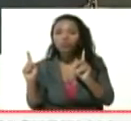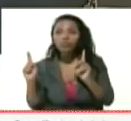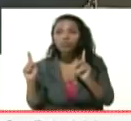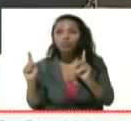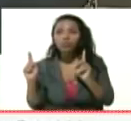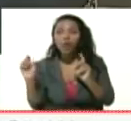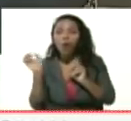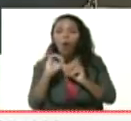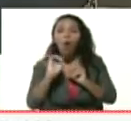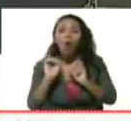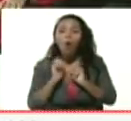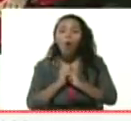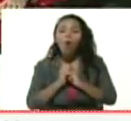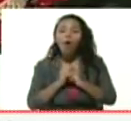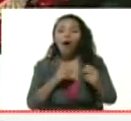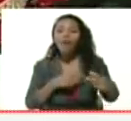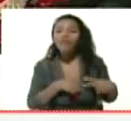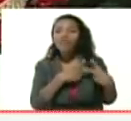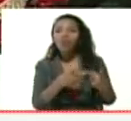O en